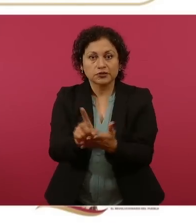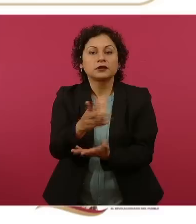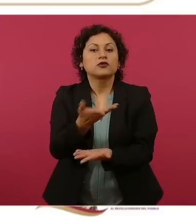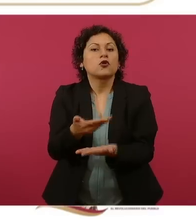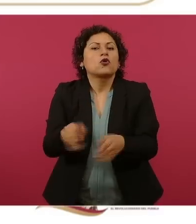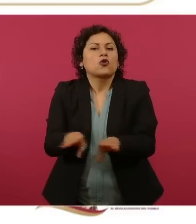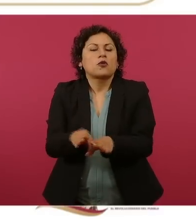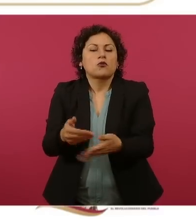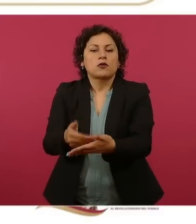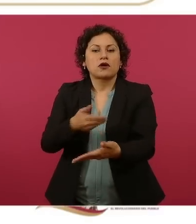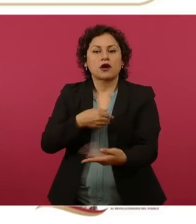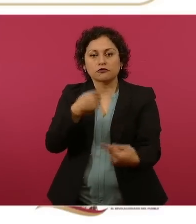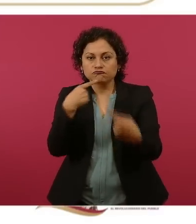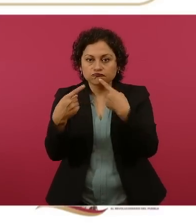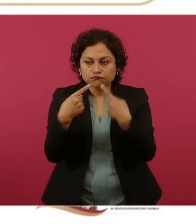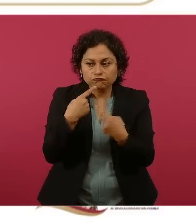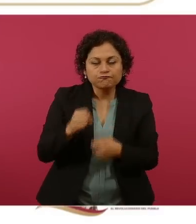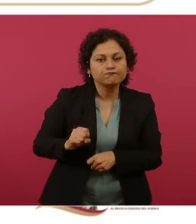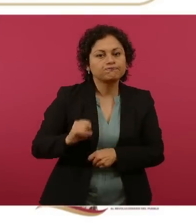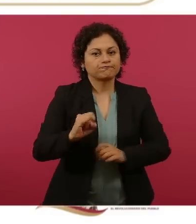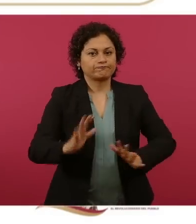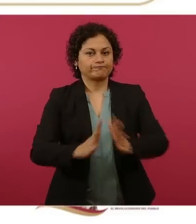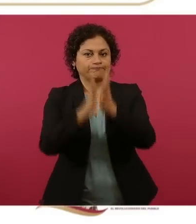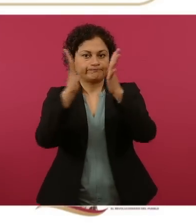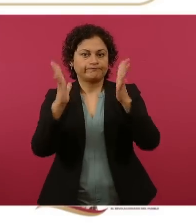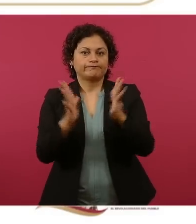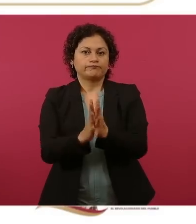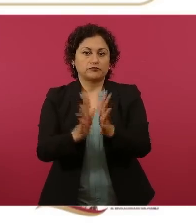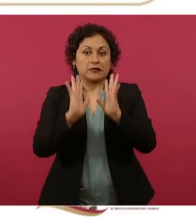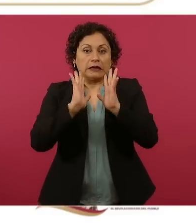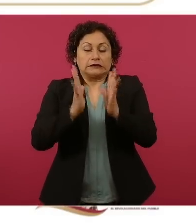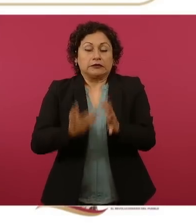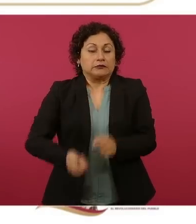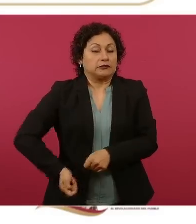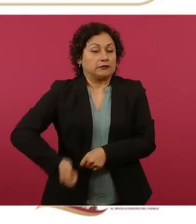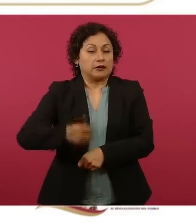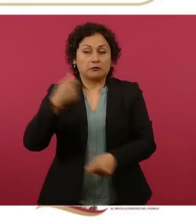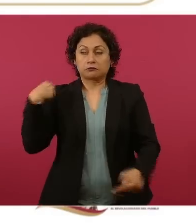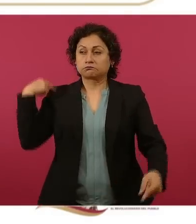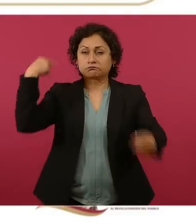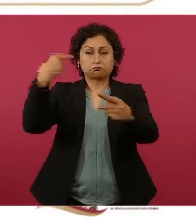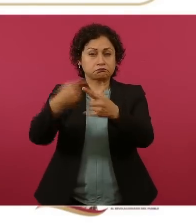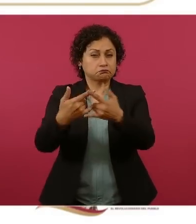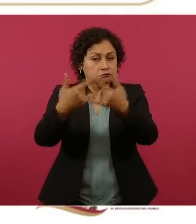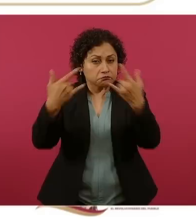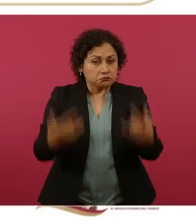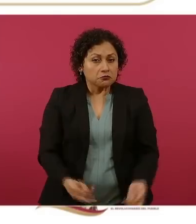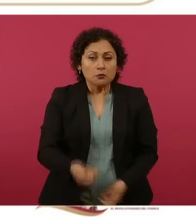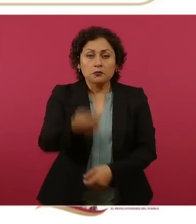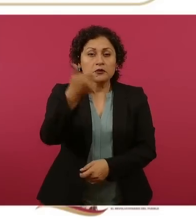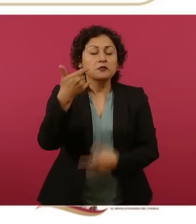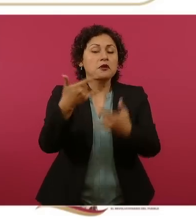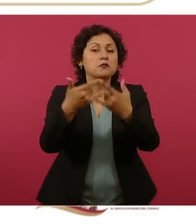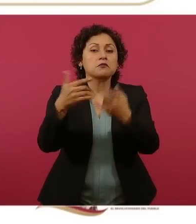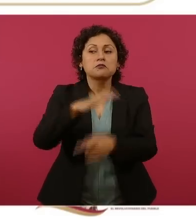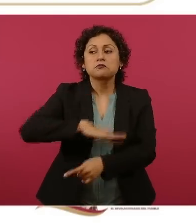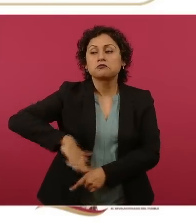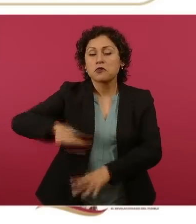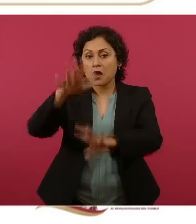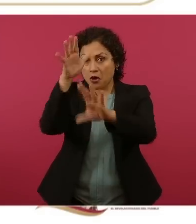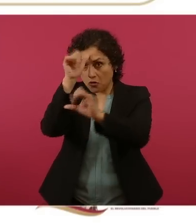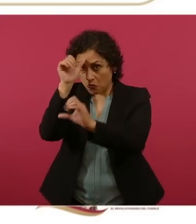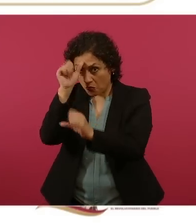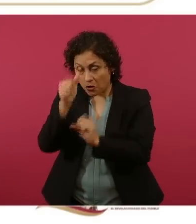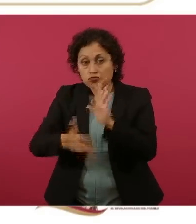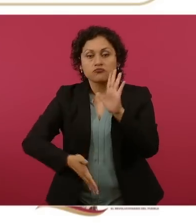gente. Es así como se llega a un acuerdo histórico a nivel internacional en el que se continúa con la construcción de la presa